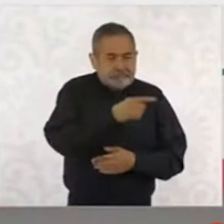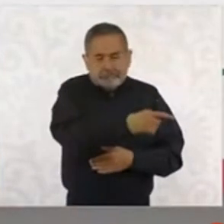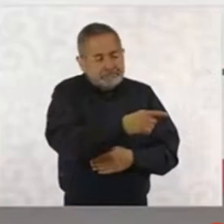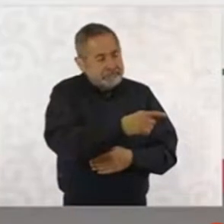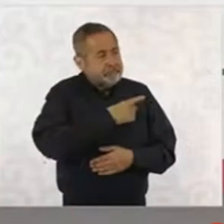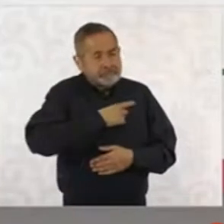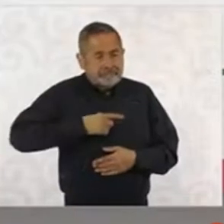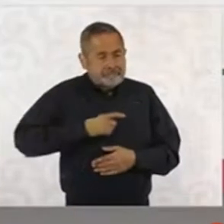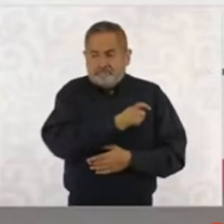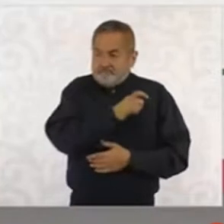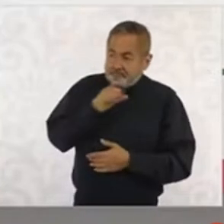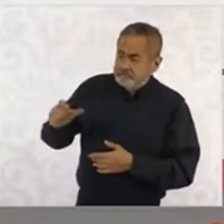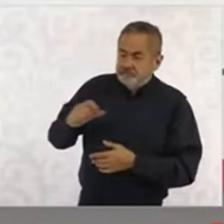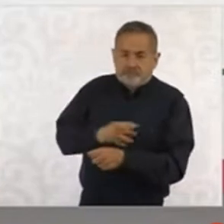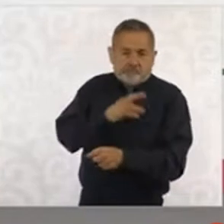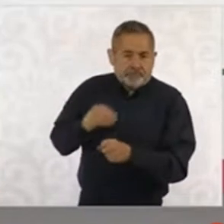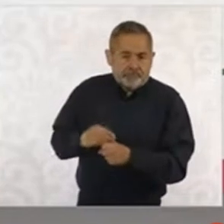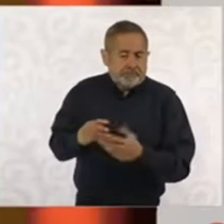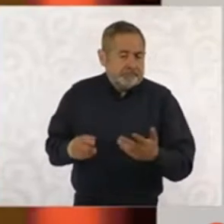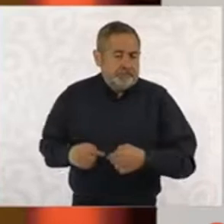No se puede.